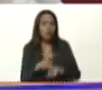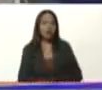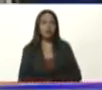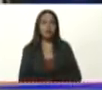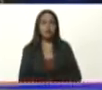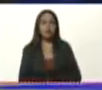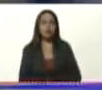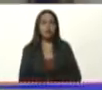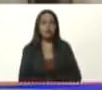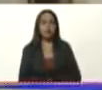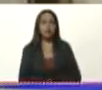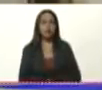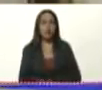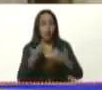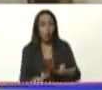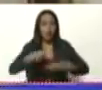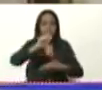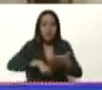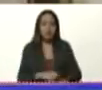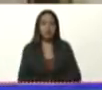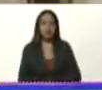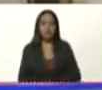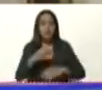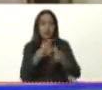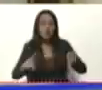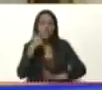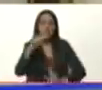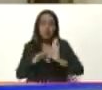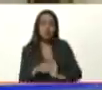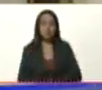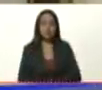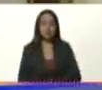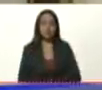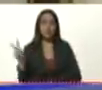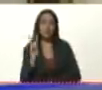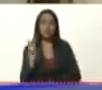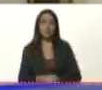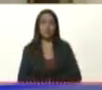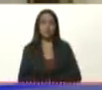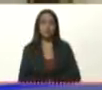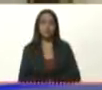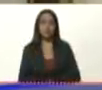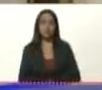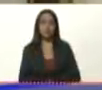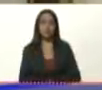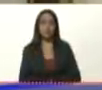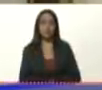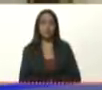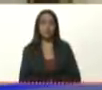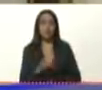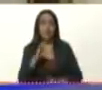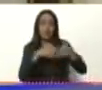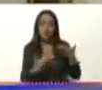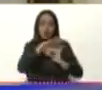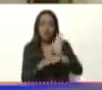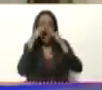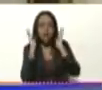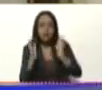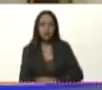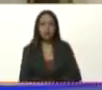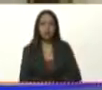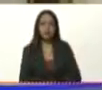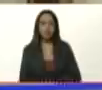presidenta de la República en Consejo de Ministros podrá decretar los estados de excepción. Se califican expresamente